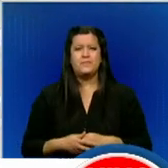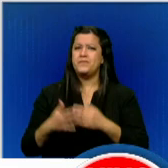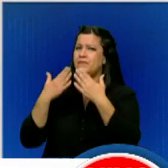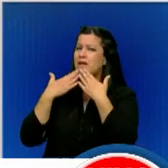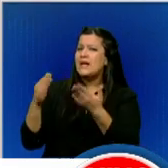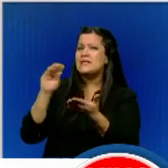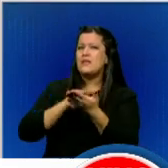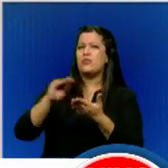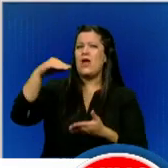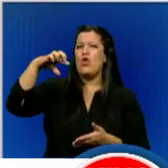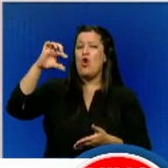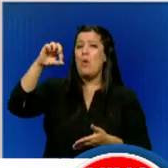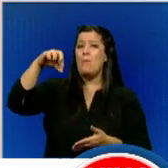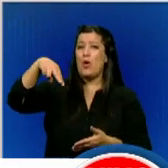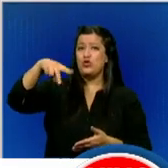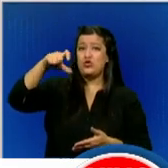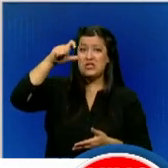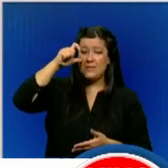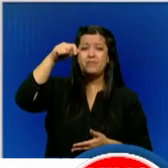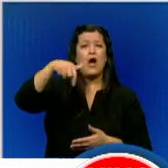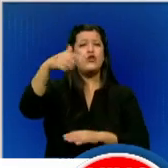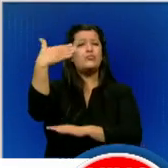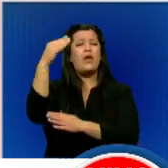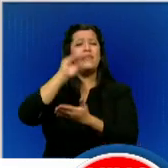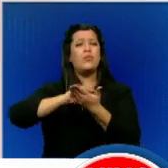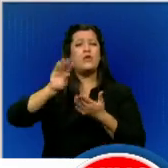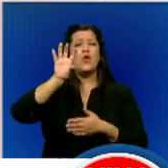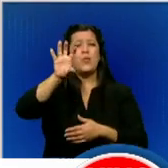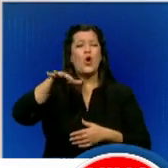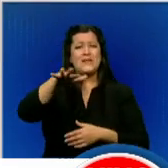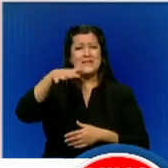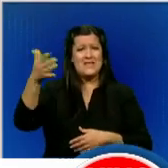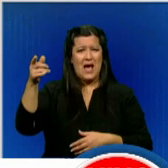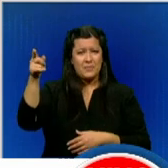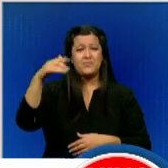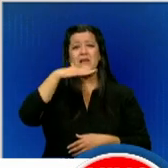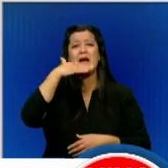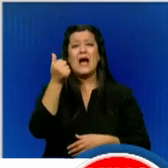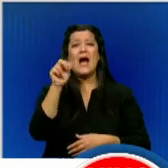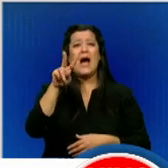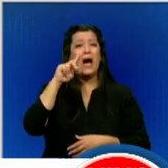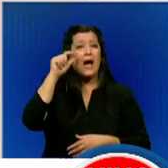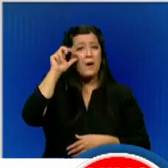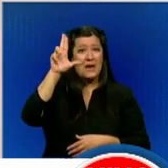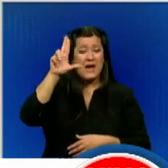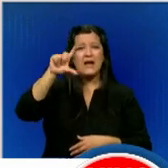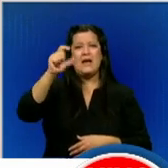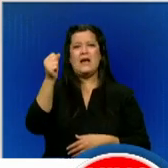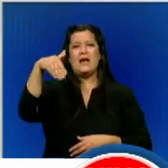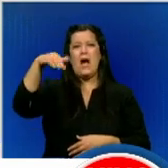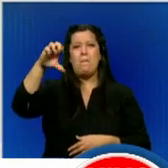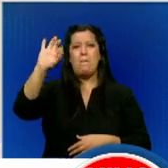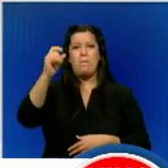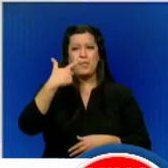a diputado ponce continúen el uso de la palabra el diputado por la provincia de buenos aires- javier campos y